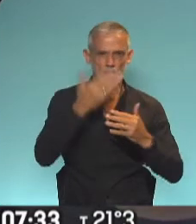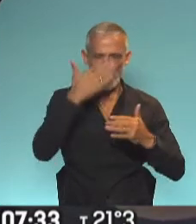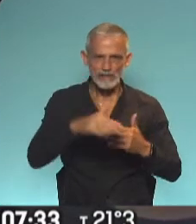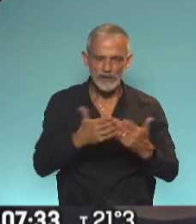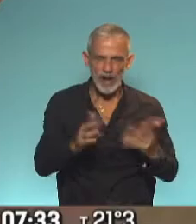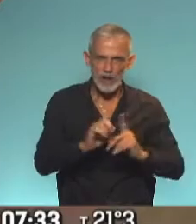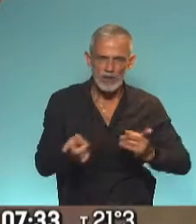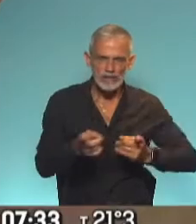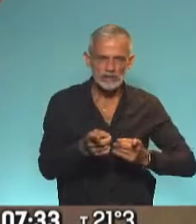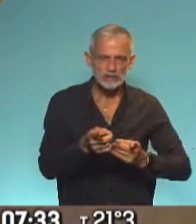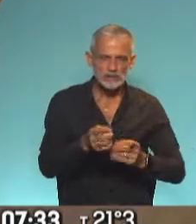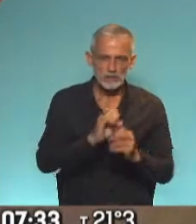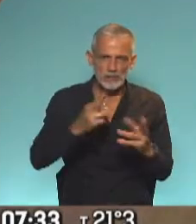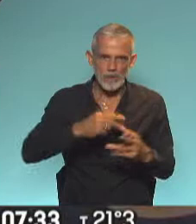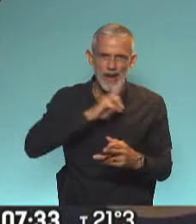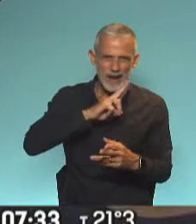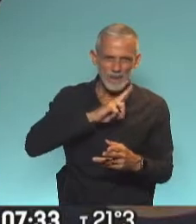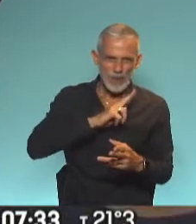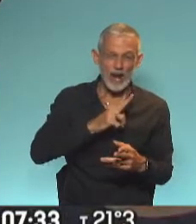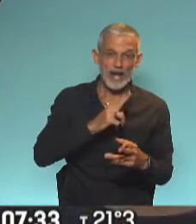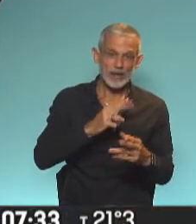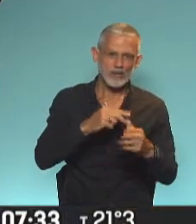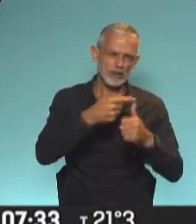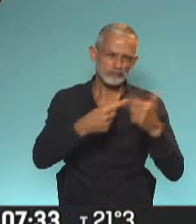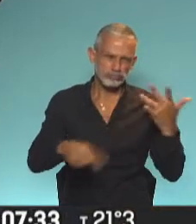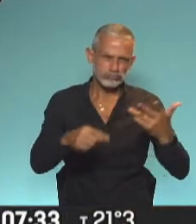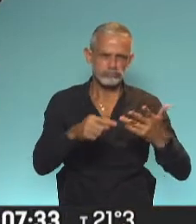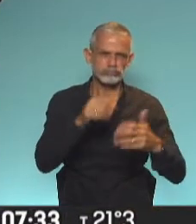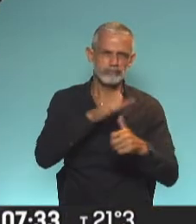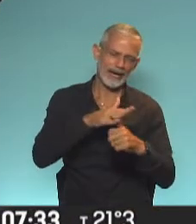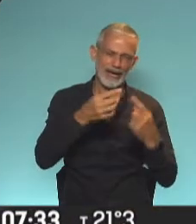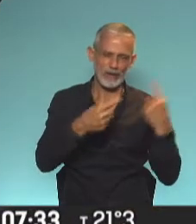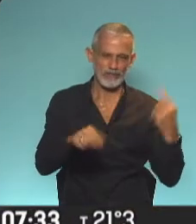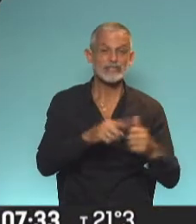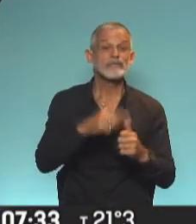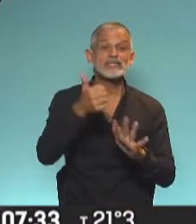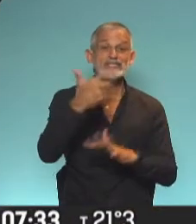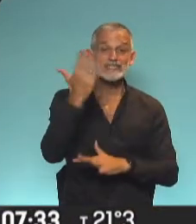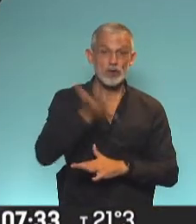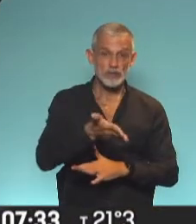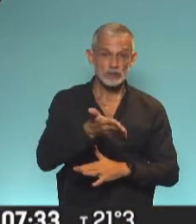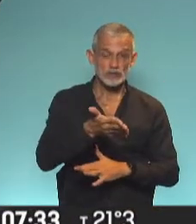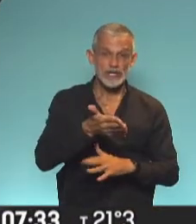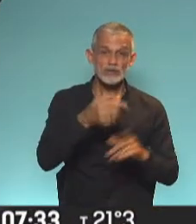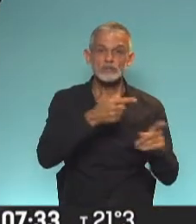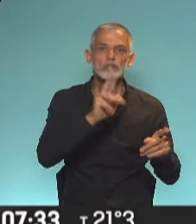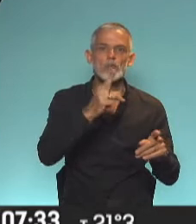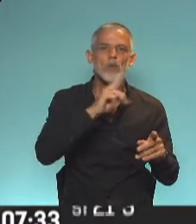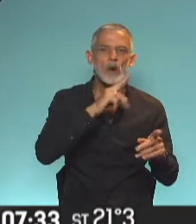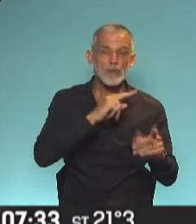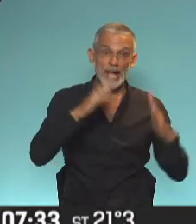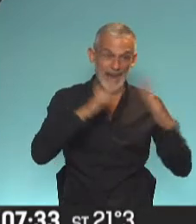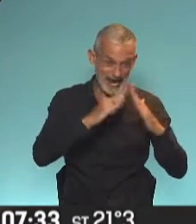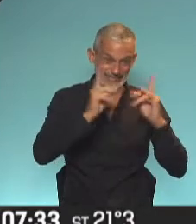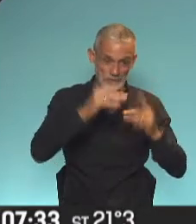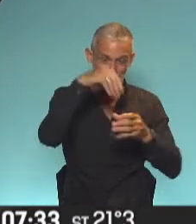más inseguro para las mujeres y para las diversidades sexuales. El 65% de los femicidios se dan en la casa de la